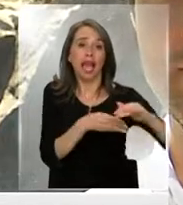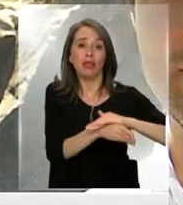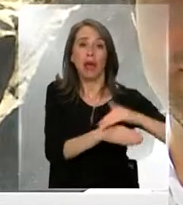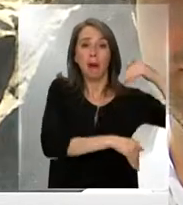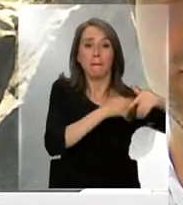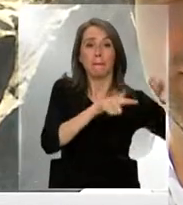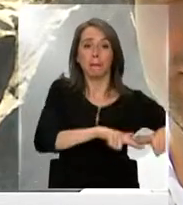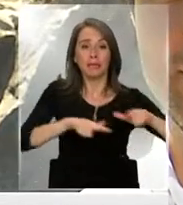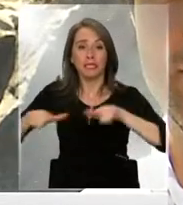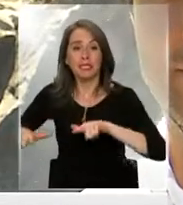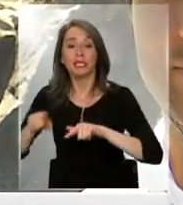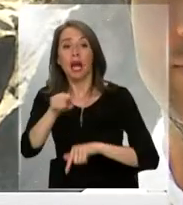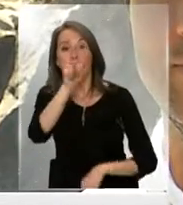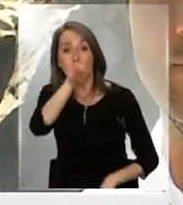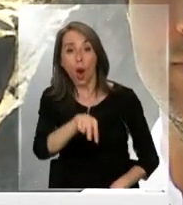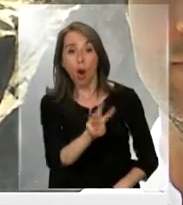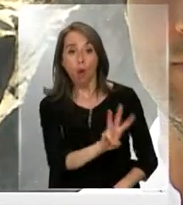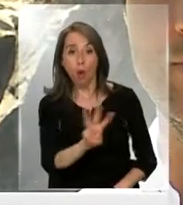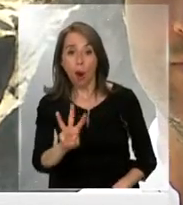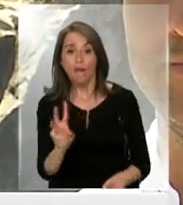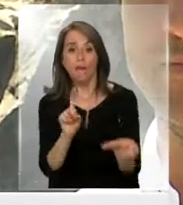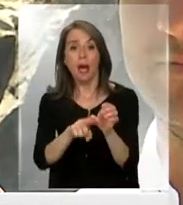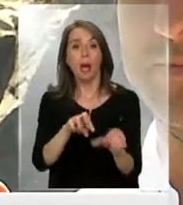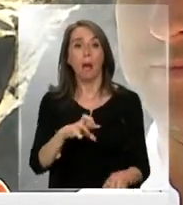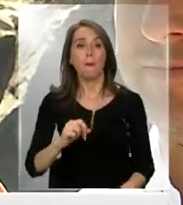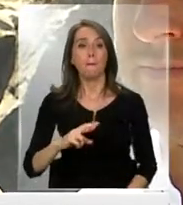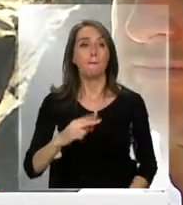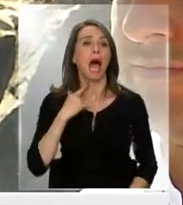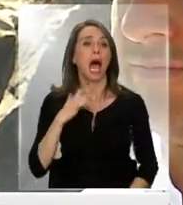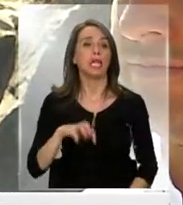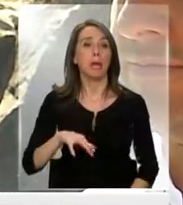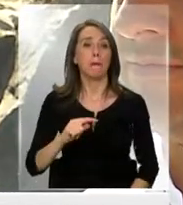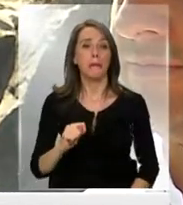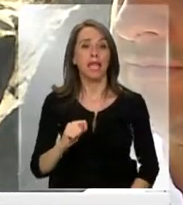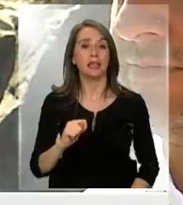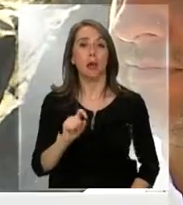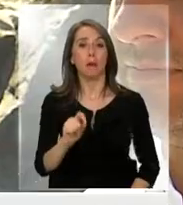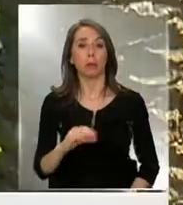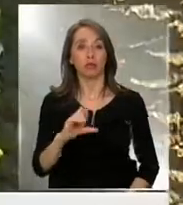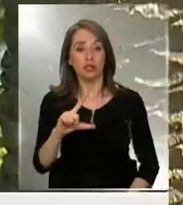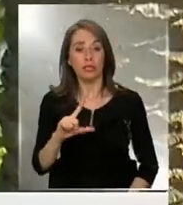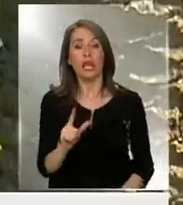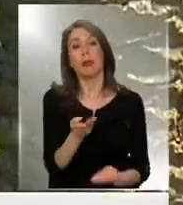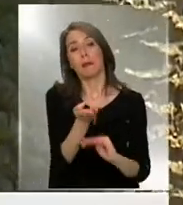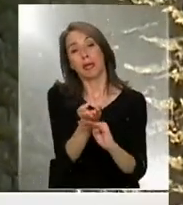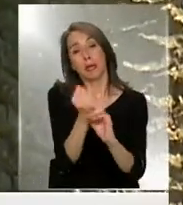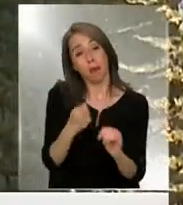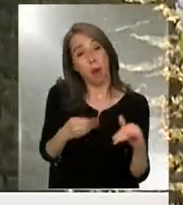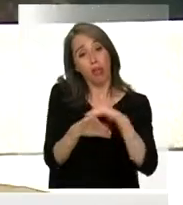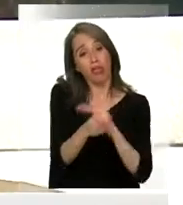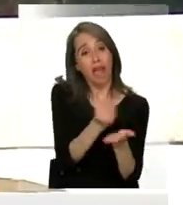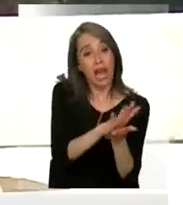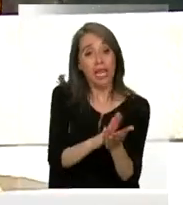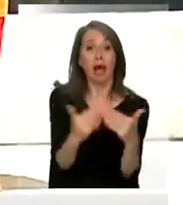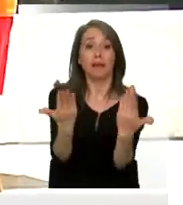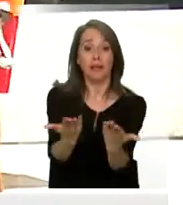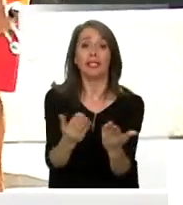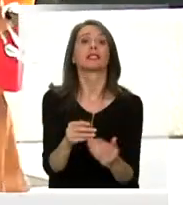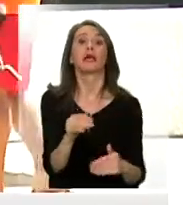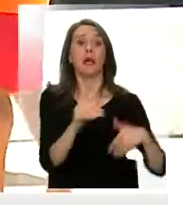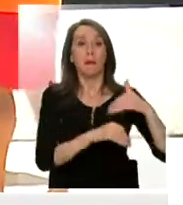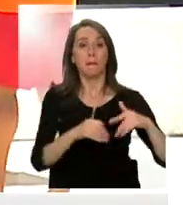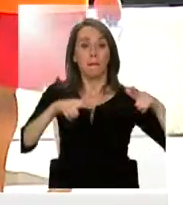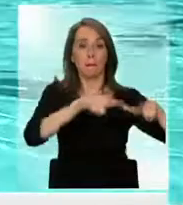piscinas, pueden acceder a través de nuestra página web, parquemet.cl, y poder disfrutar de estas piscinas. Piscinas Tupagua y Antilén, que estarán